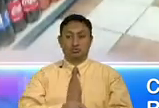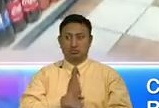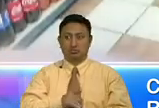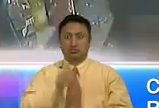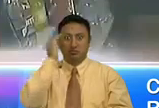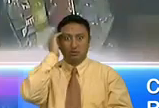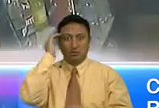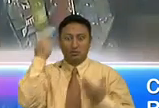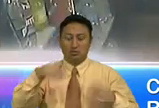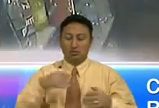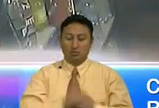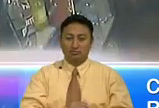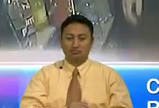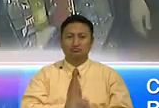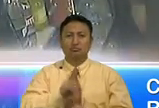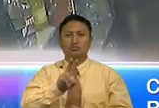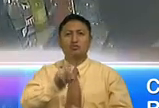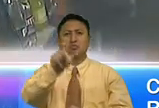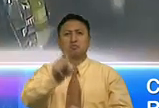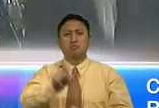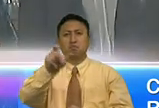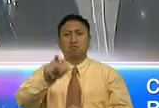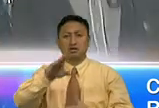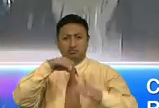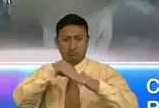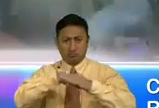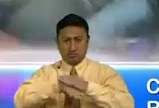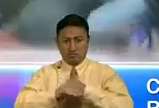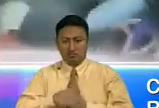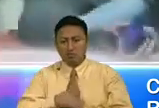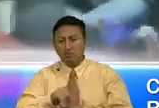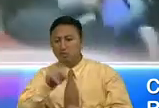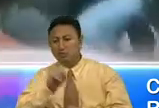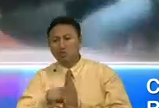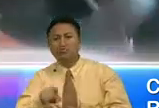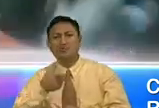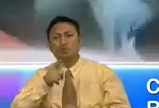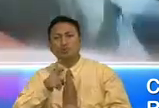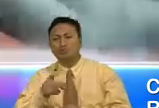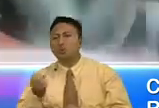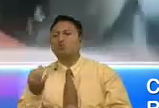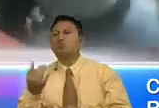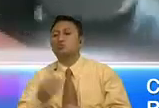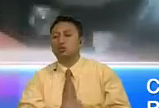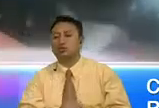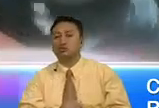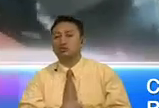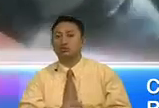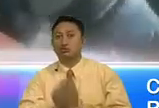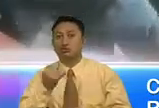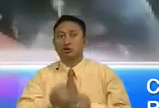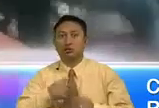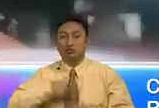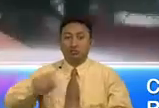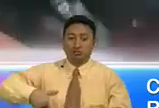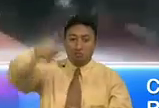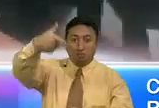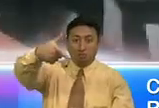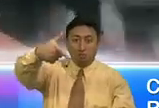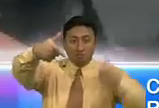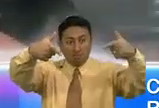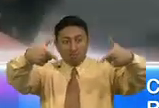pesadilla. Cuando dos sujetos que ingresaron al negocio preguntando por el precio de licores, terminaron amenazándoles con armas de fuego.